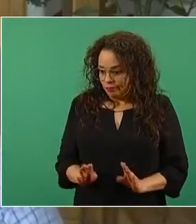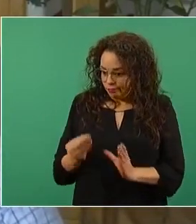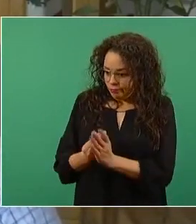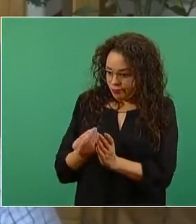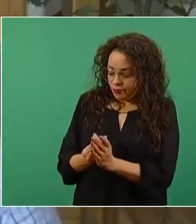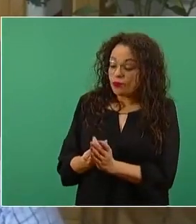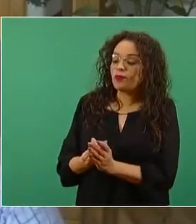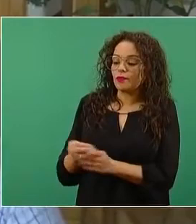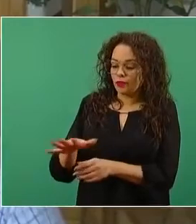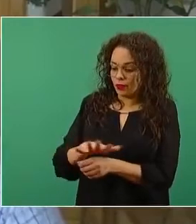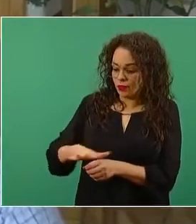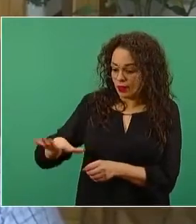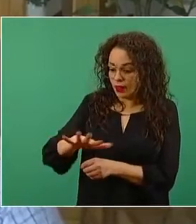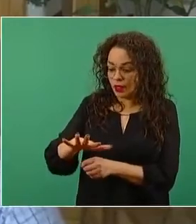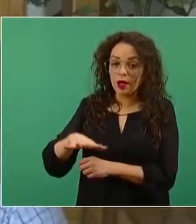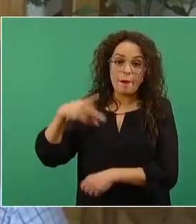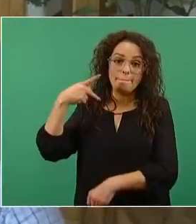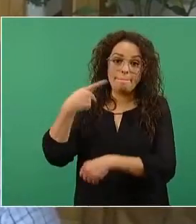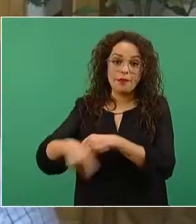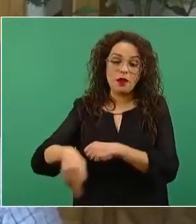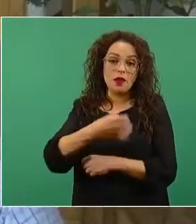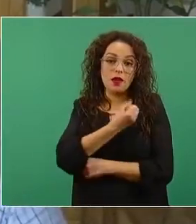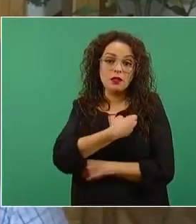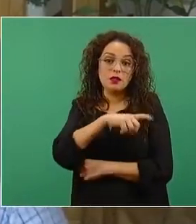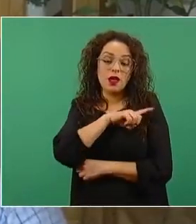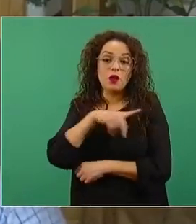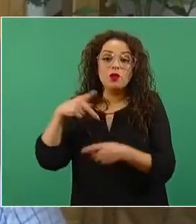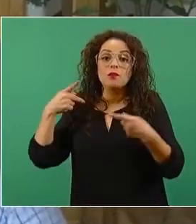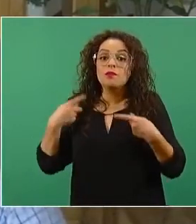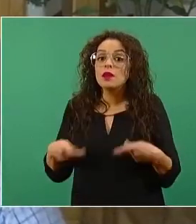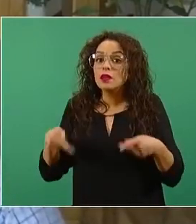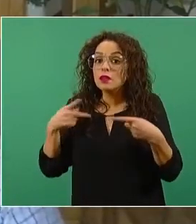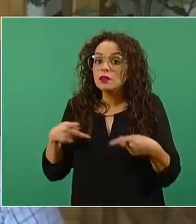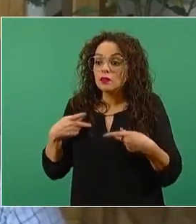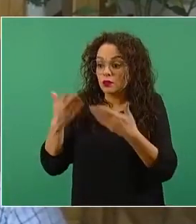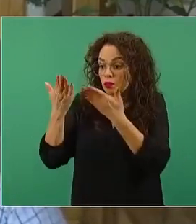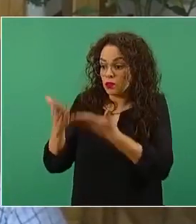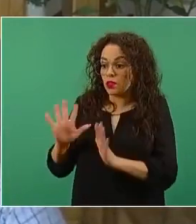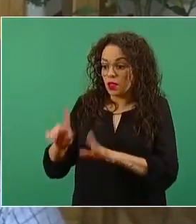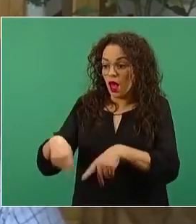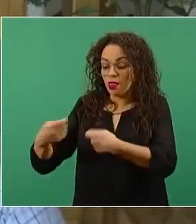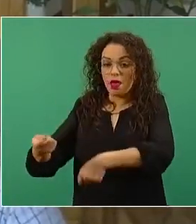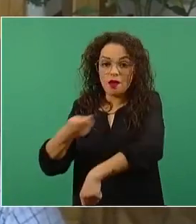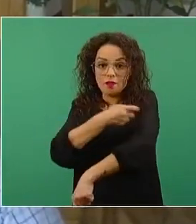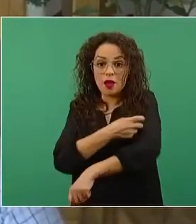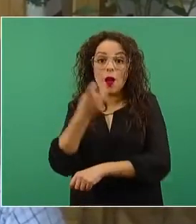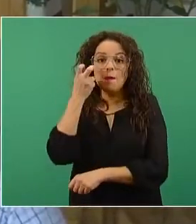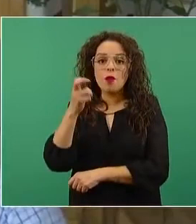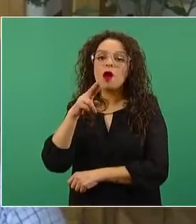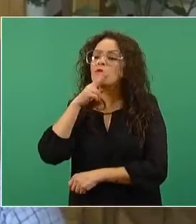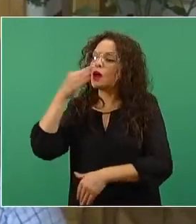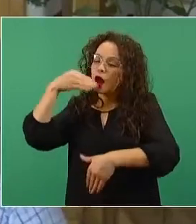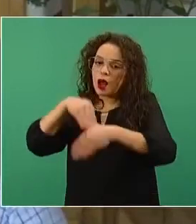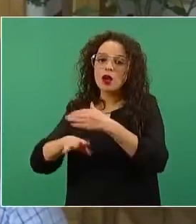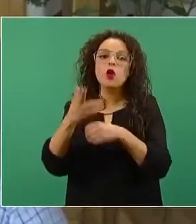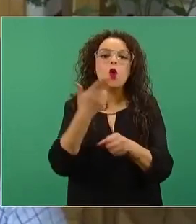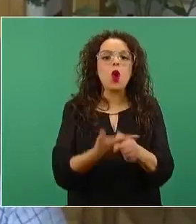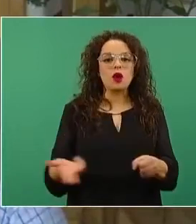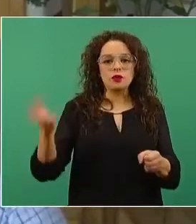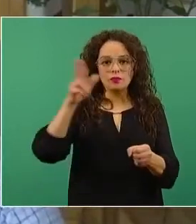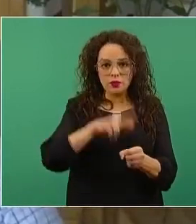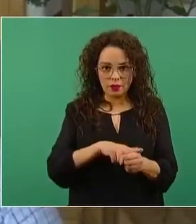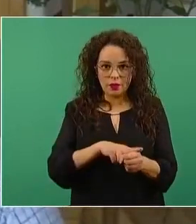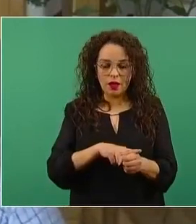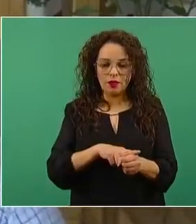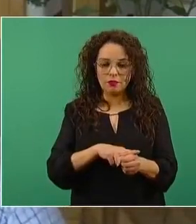riesgo la salud de la persona, y es por eso que todos ellos normalmente terminan siendo hospitalizados, entonces pasan sí